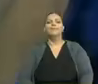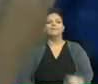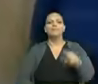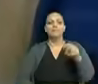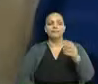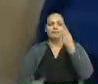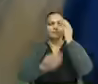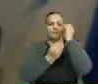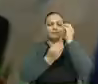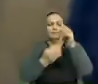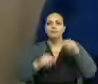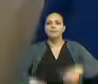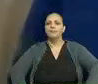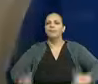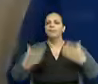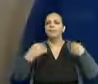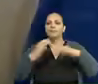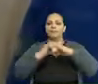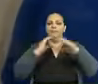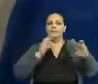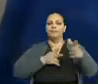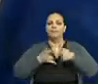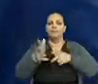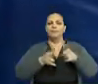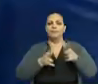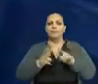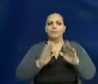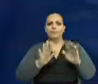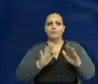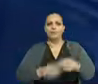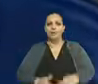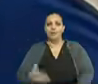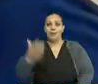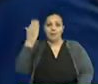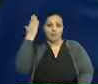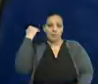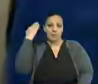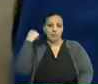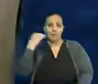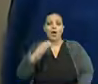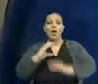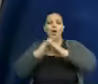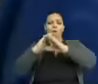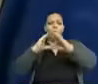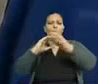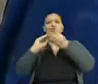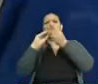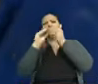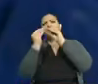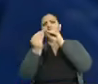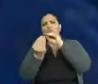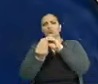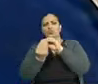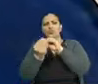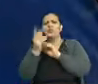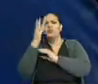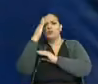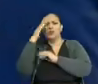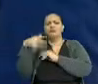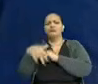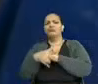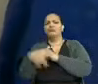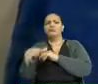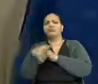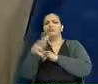de reactivación pasan a ser lo que eran las líneas de transporte urbano antes, pero con un recorrido diferente de menos tiempo,